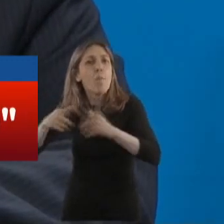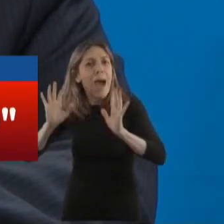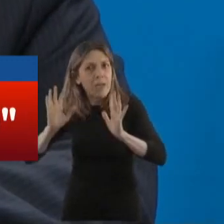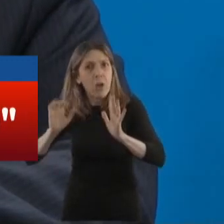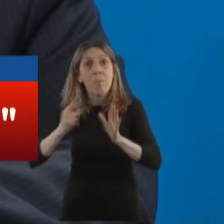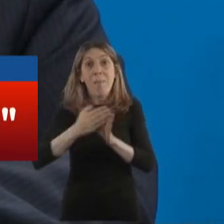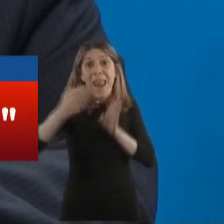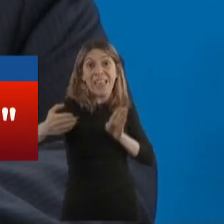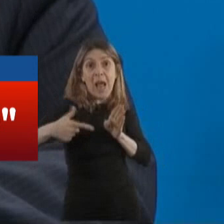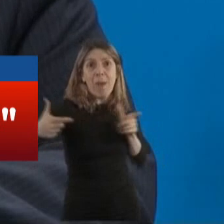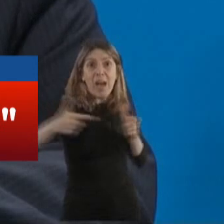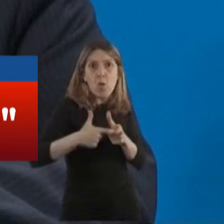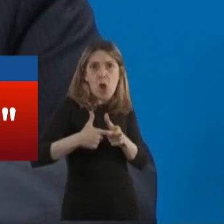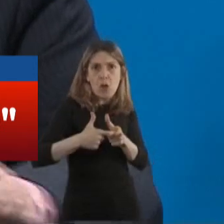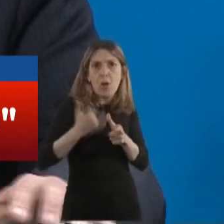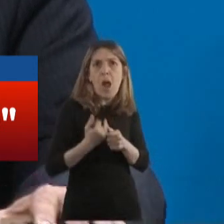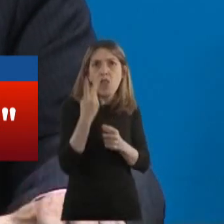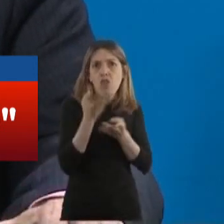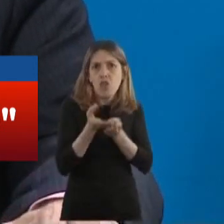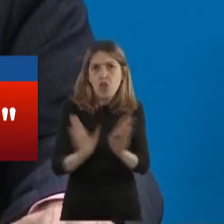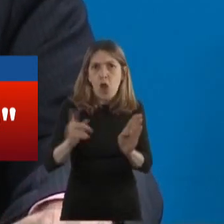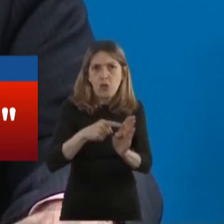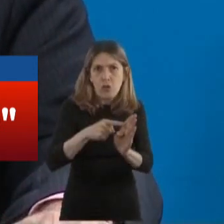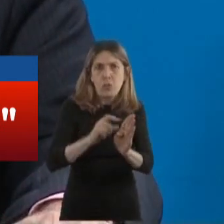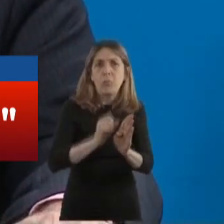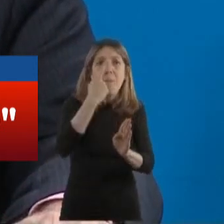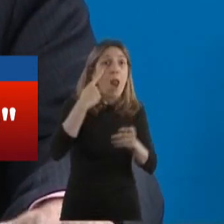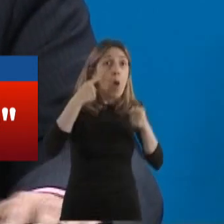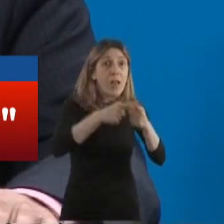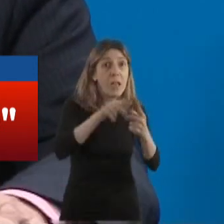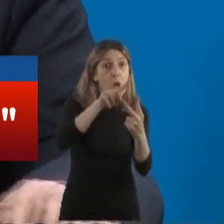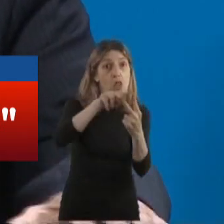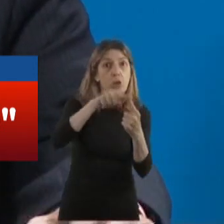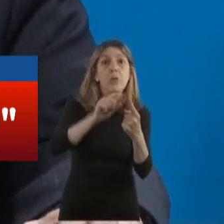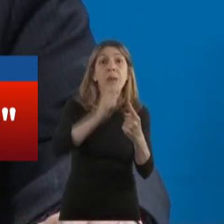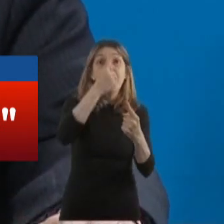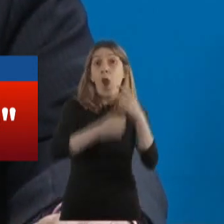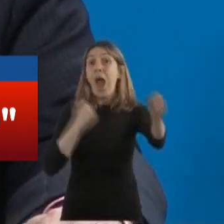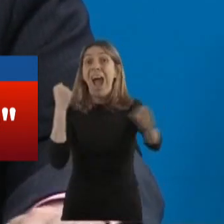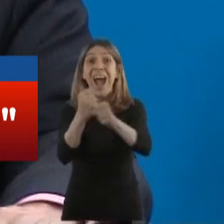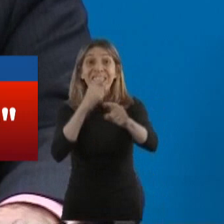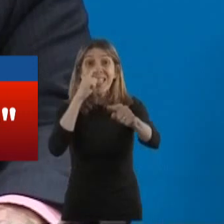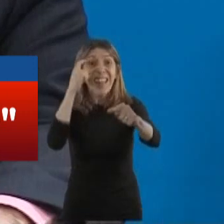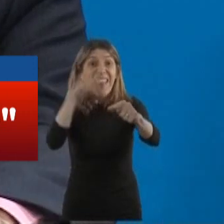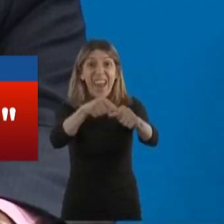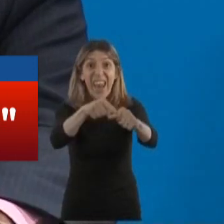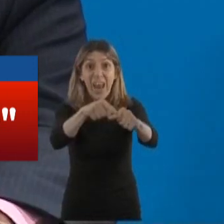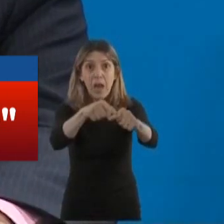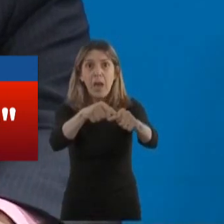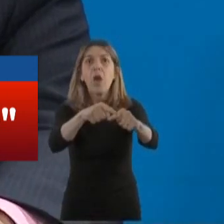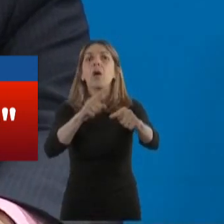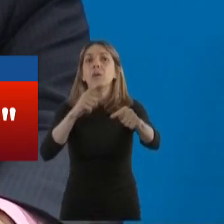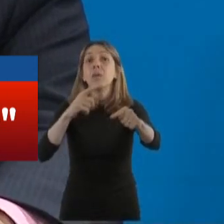que esencialmente son dos: asegurar hasta el 7 de enero y en el momento de